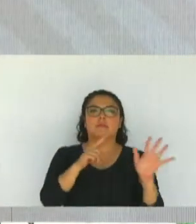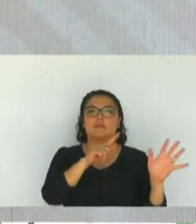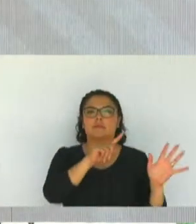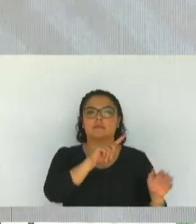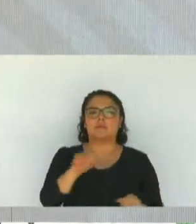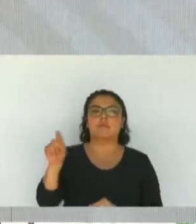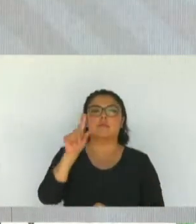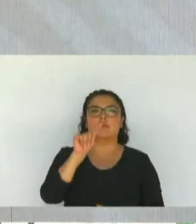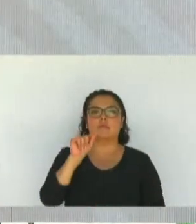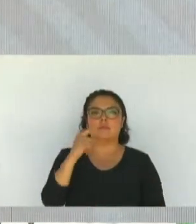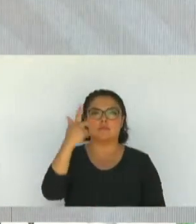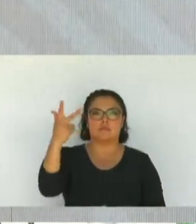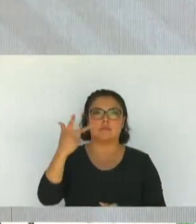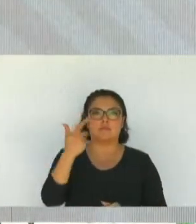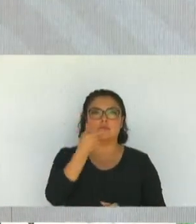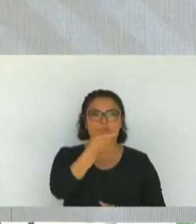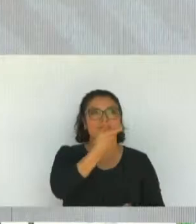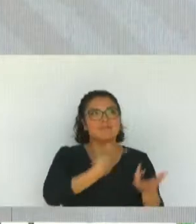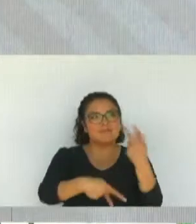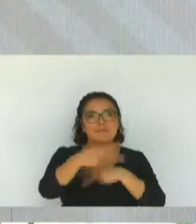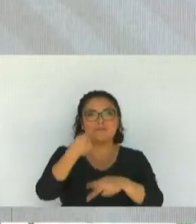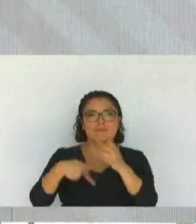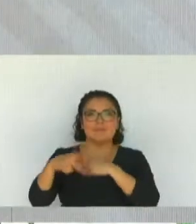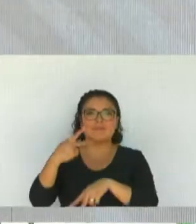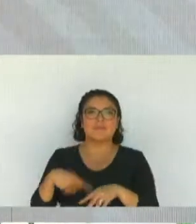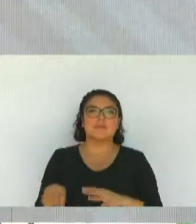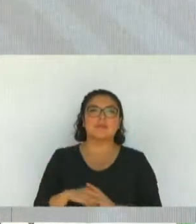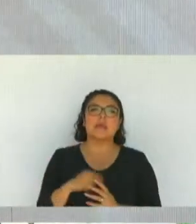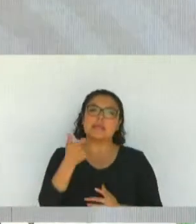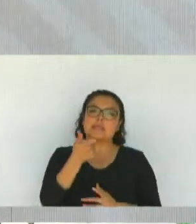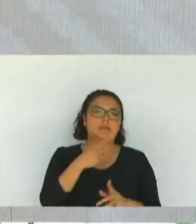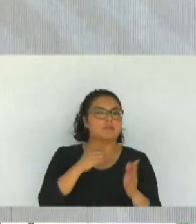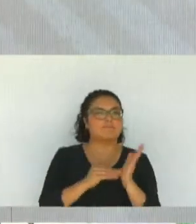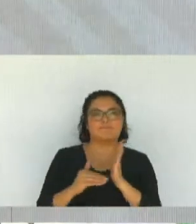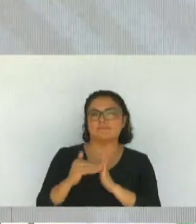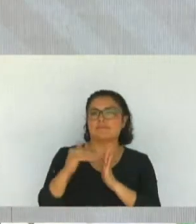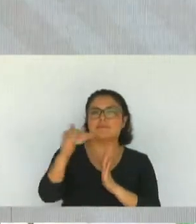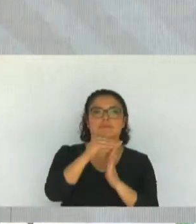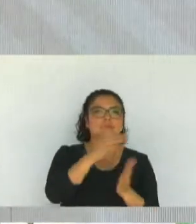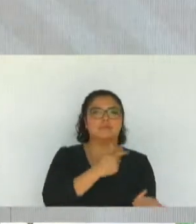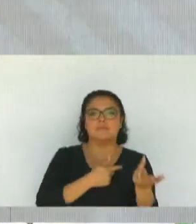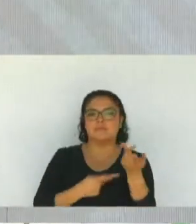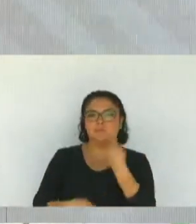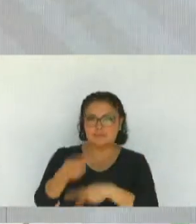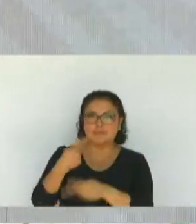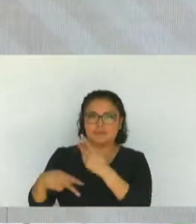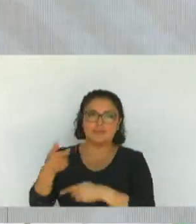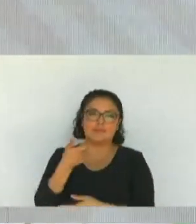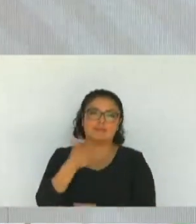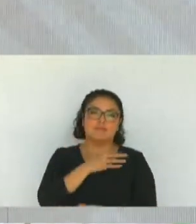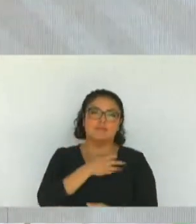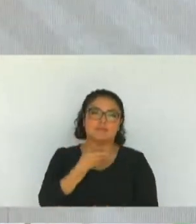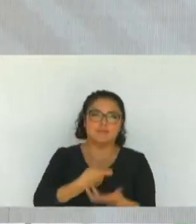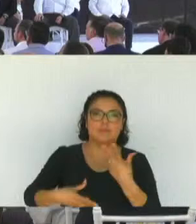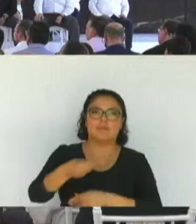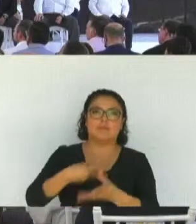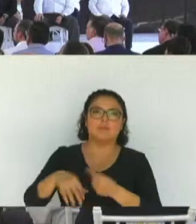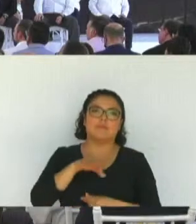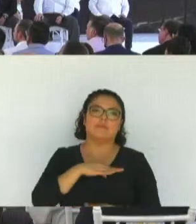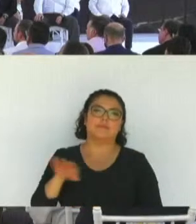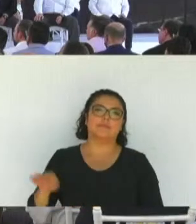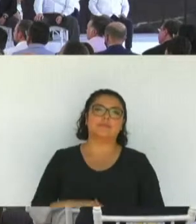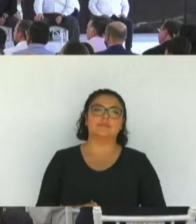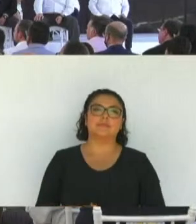solidarias con un total de 189 millones de pesos. Y además, y también de la mano de la iniciativa privada y también